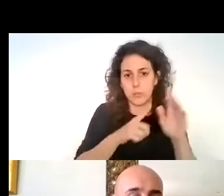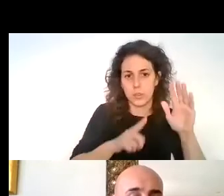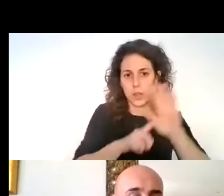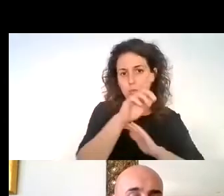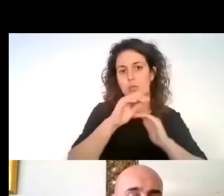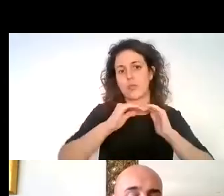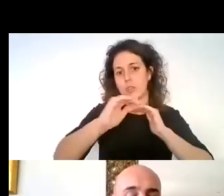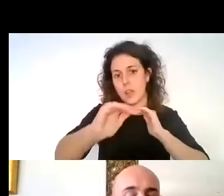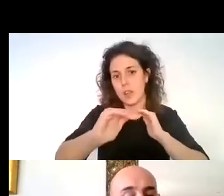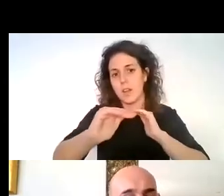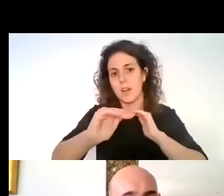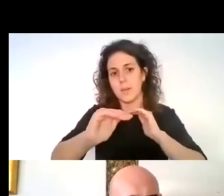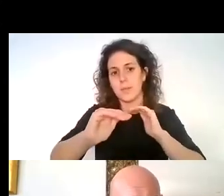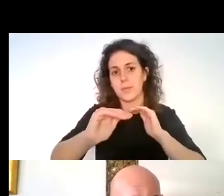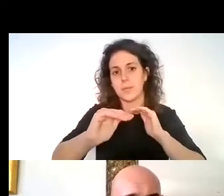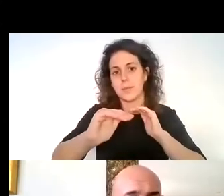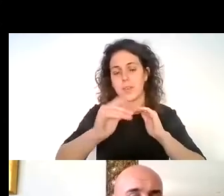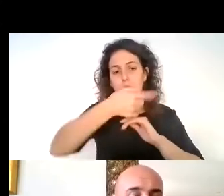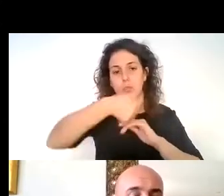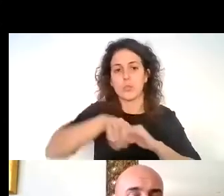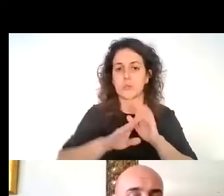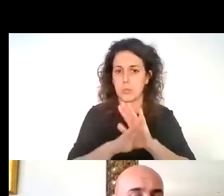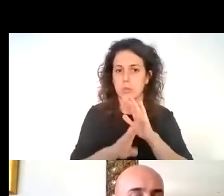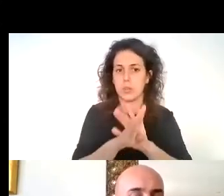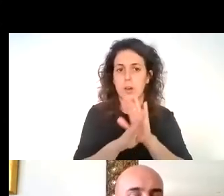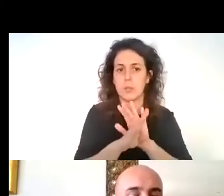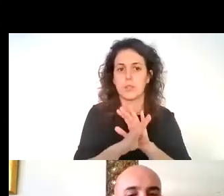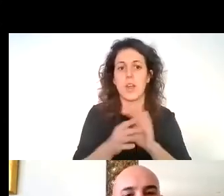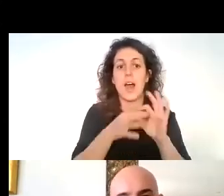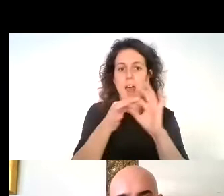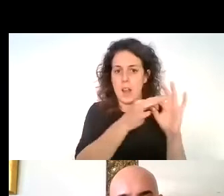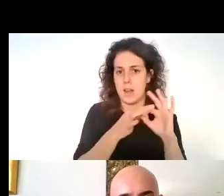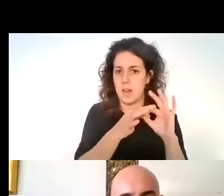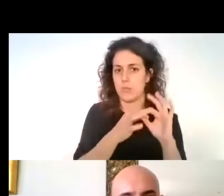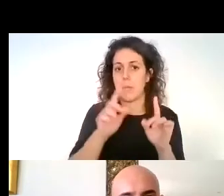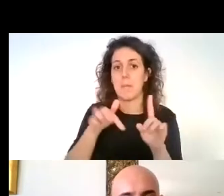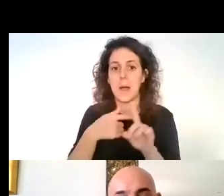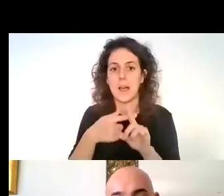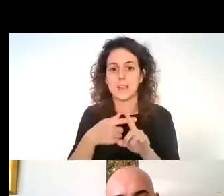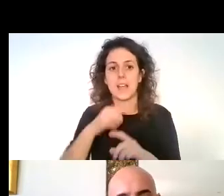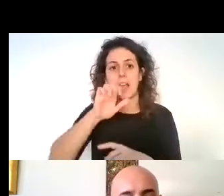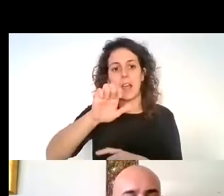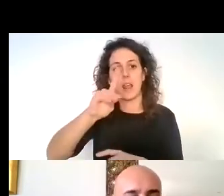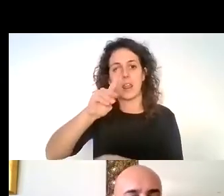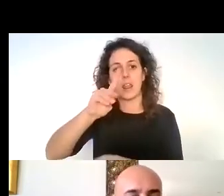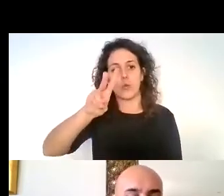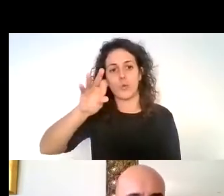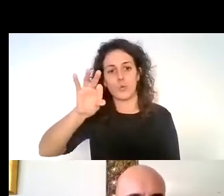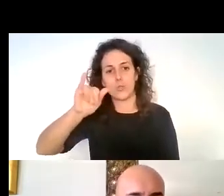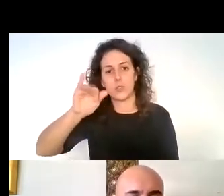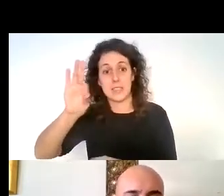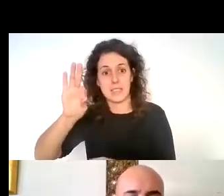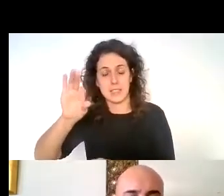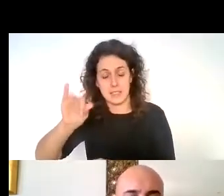Sostenibles y también alineados con la EDUSI, que proveerán fondos europeos para